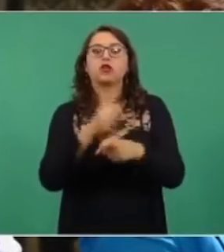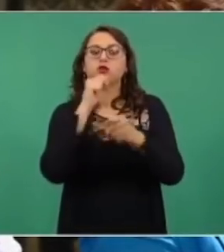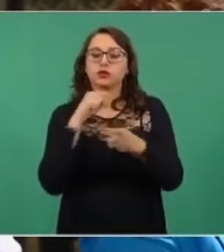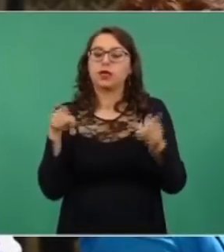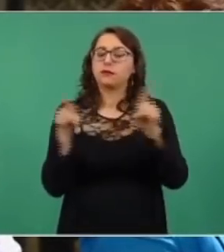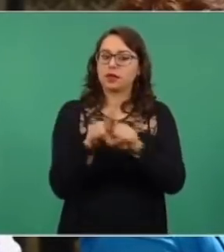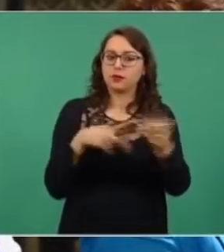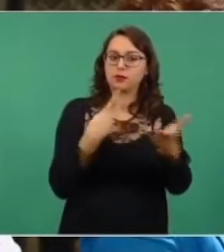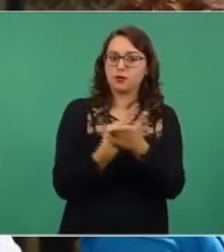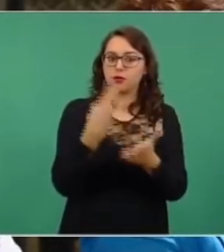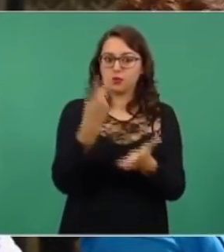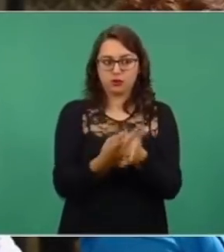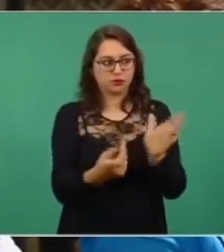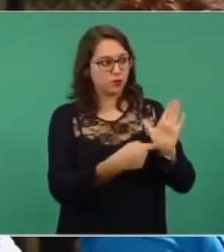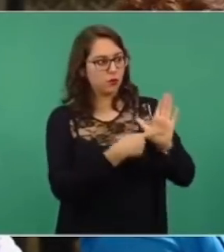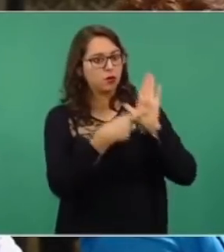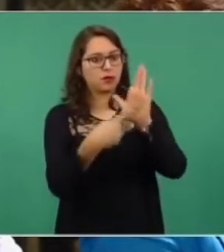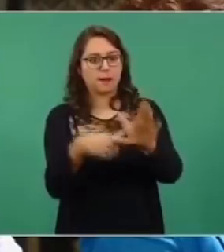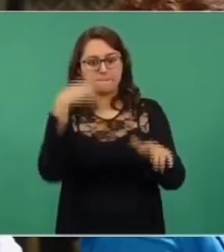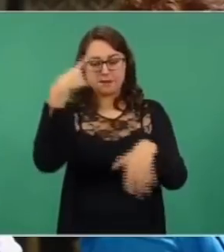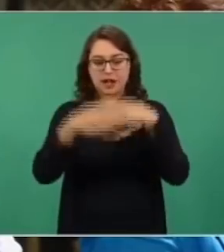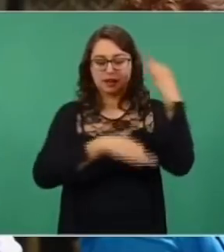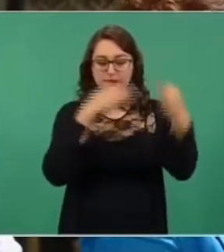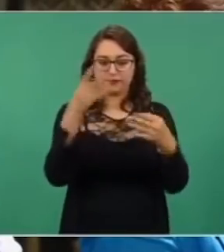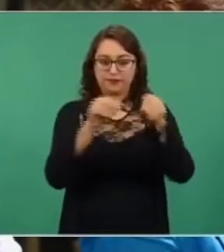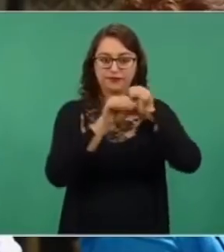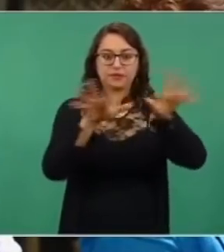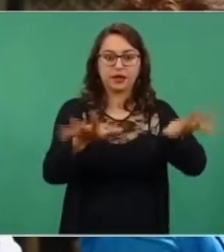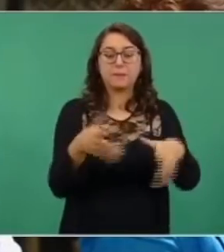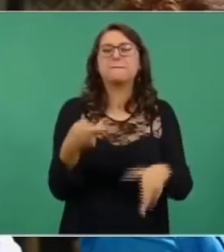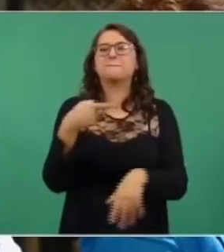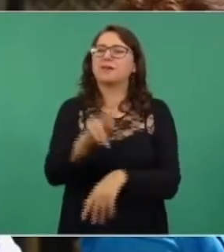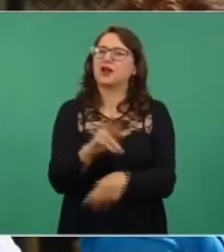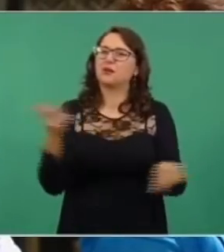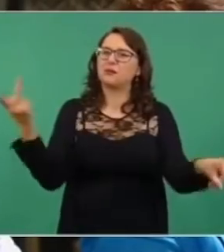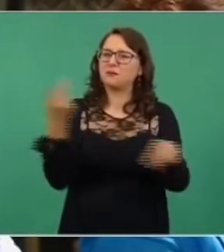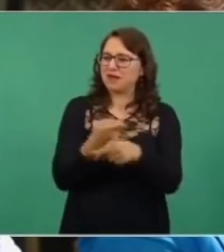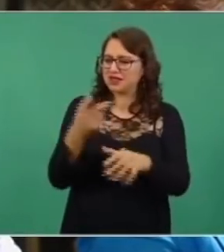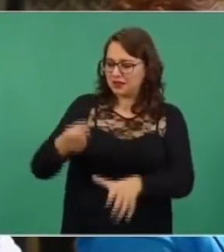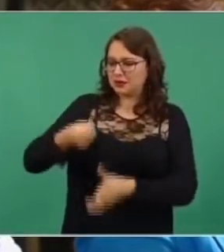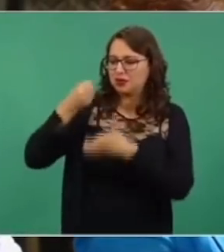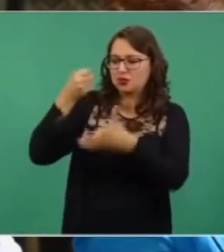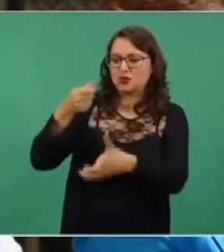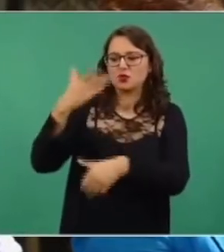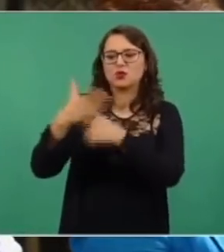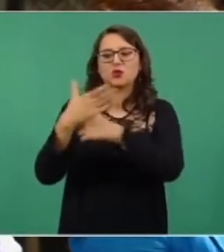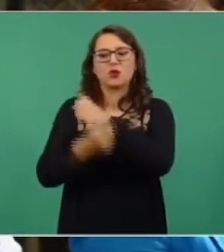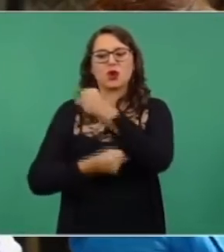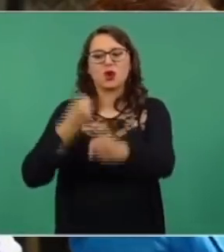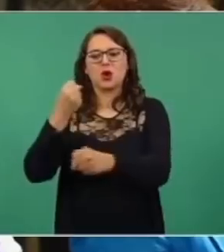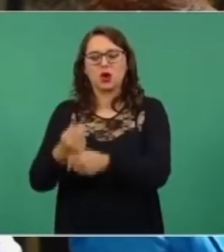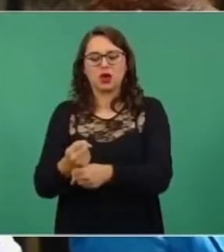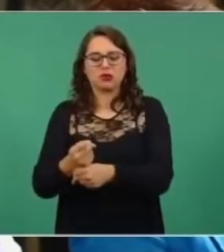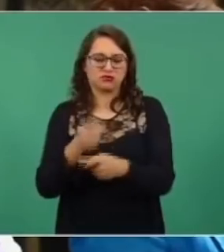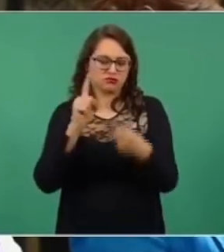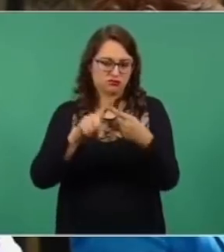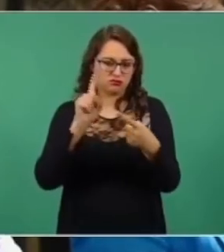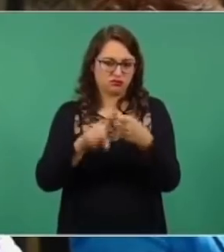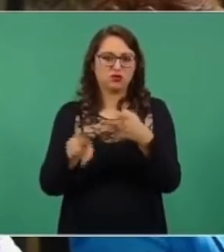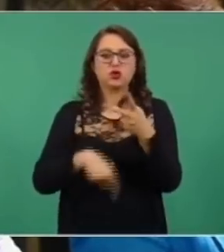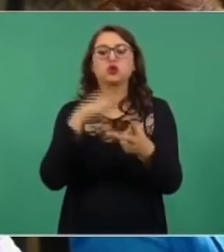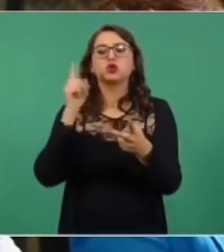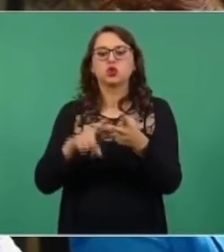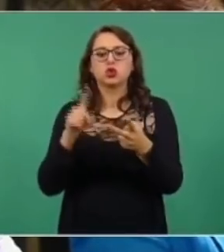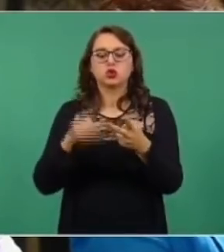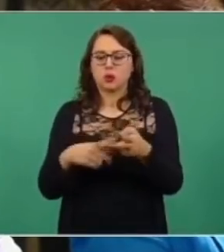y se difundan más. Entonces le preguntaría por el presupuesto y por la posibilidad de que aquí se pudieran estar dando cómo se han avanzado en